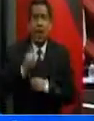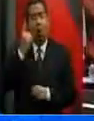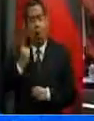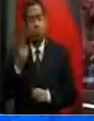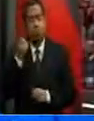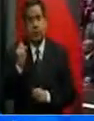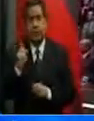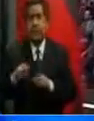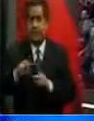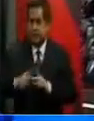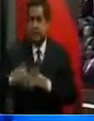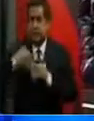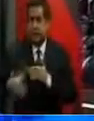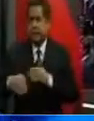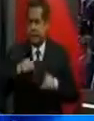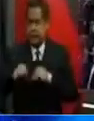Palacio Legislativo de San Lázaro.